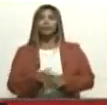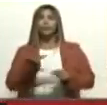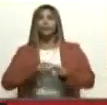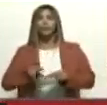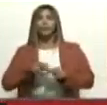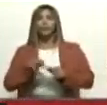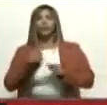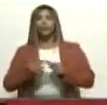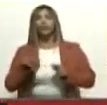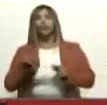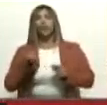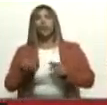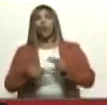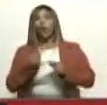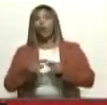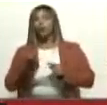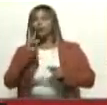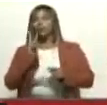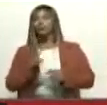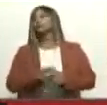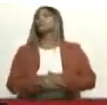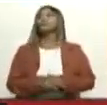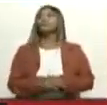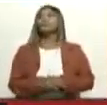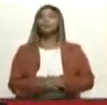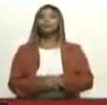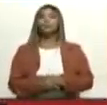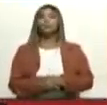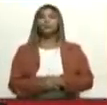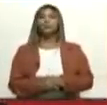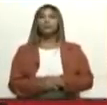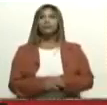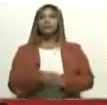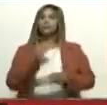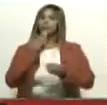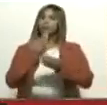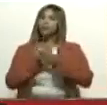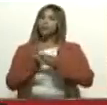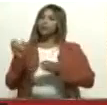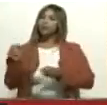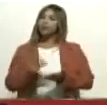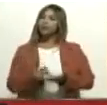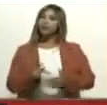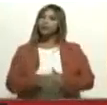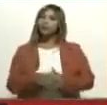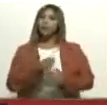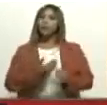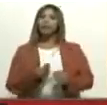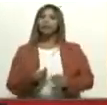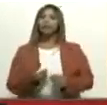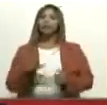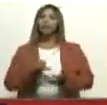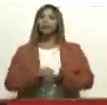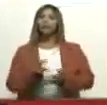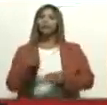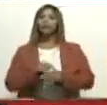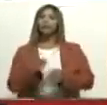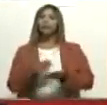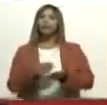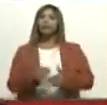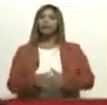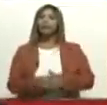niños, pero desde otra óptica y desde otro punto de vista. Así es, así bueno, es. Bueno, agradecemos a Raúl Casal, presidente del Centro Nacional del